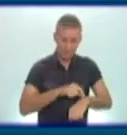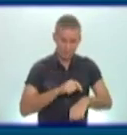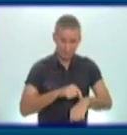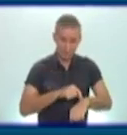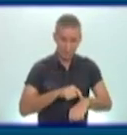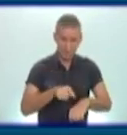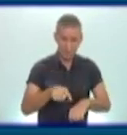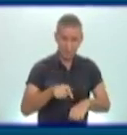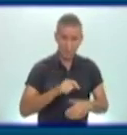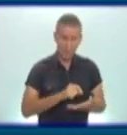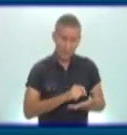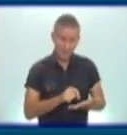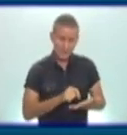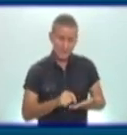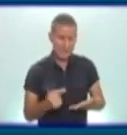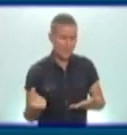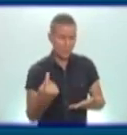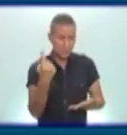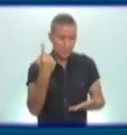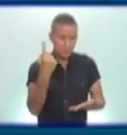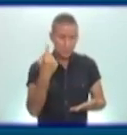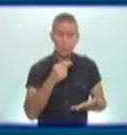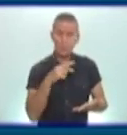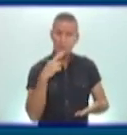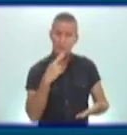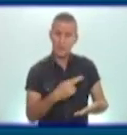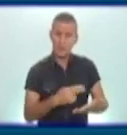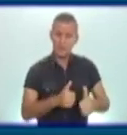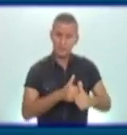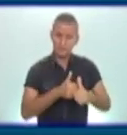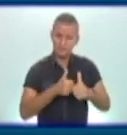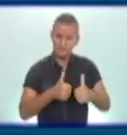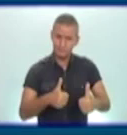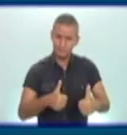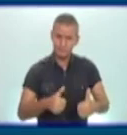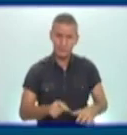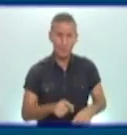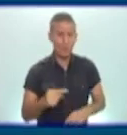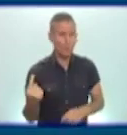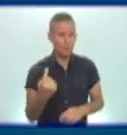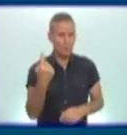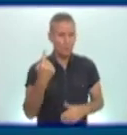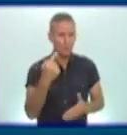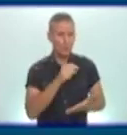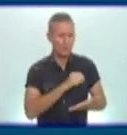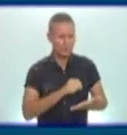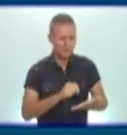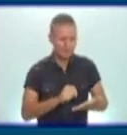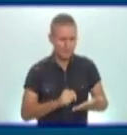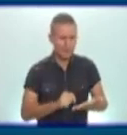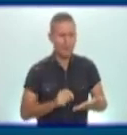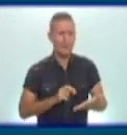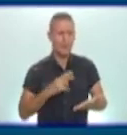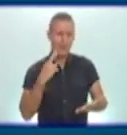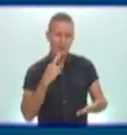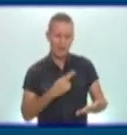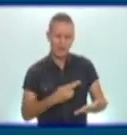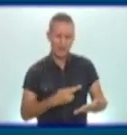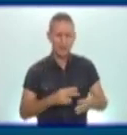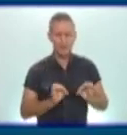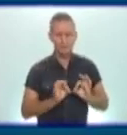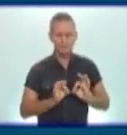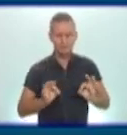ustedes escriban solamente la respuesta correcta. Solamente van a escribir la respuesta correcta.